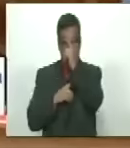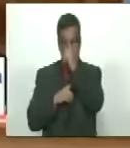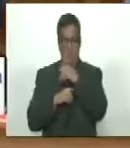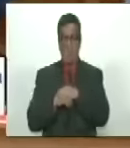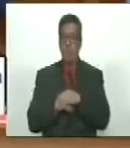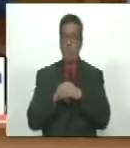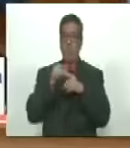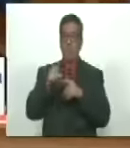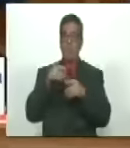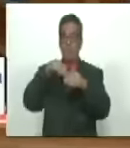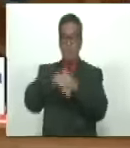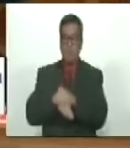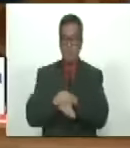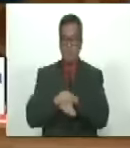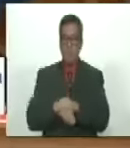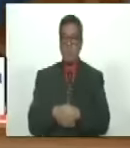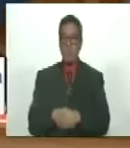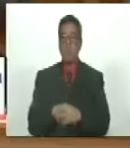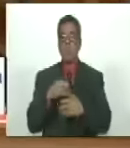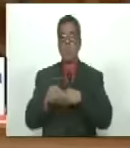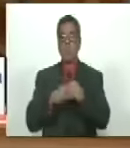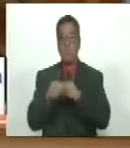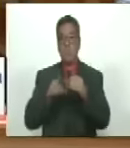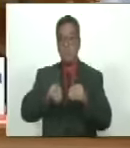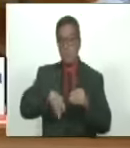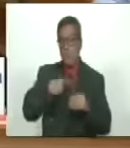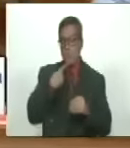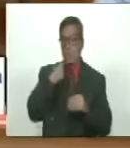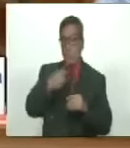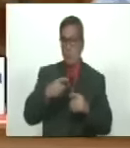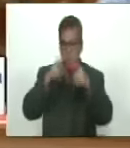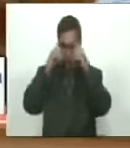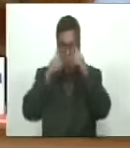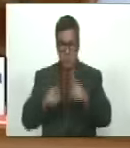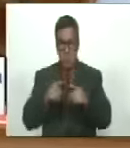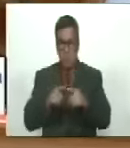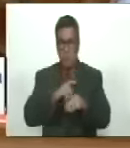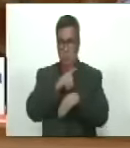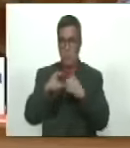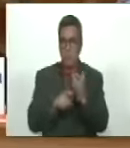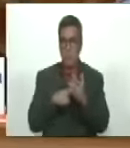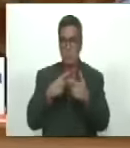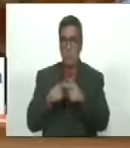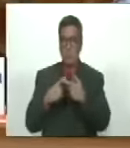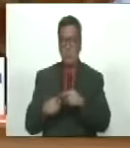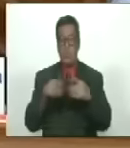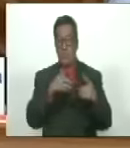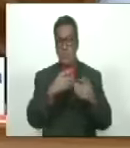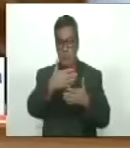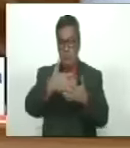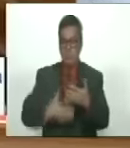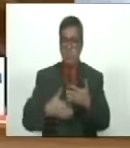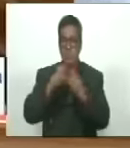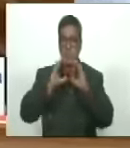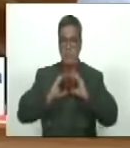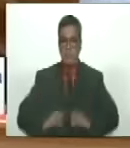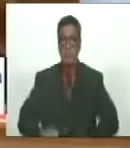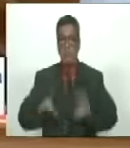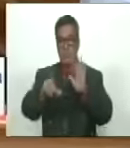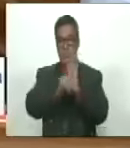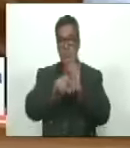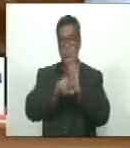mientras entre en vigencia o mientras se puedan aplicar definitivamente el resto de las disposiciones, el resto del cuerpo de la